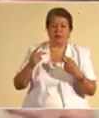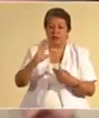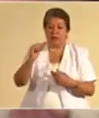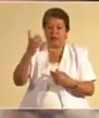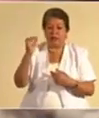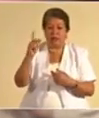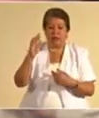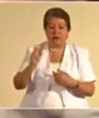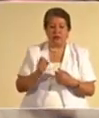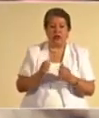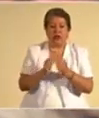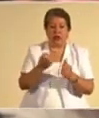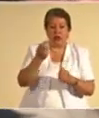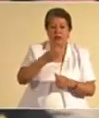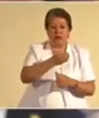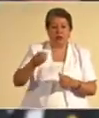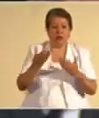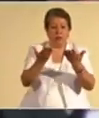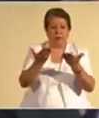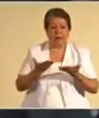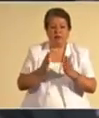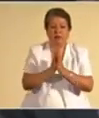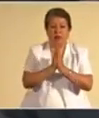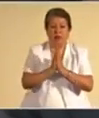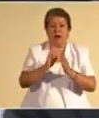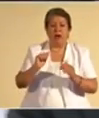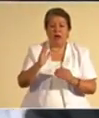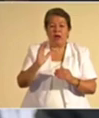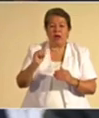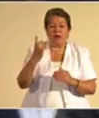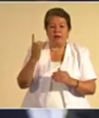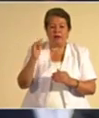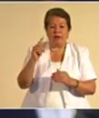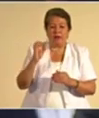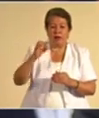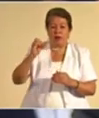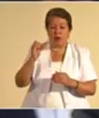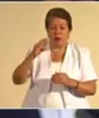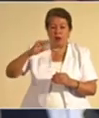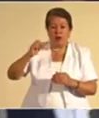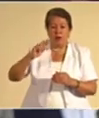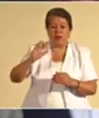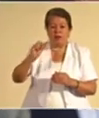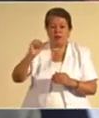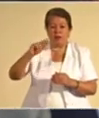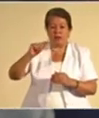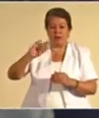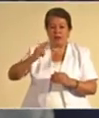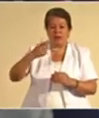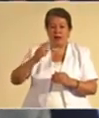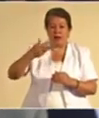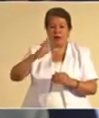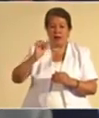Con base en este orden, le pedimos, por favor, al candidato Omar Santiago Huerta Manjarres